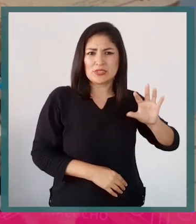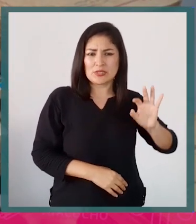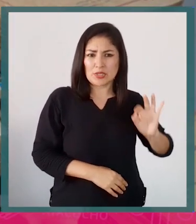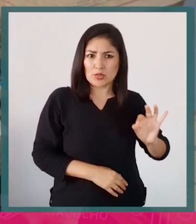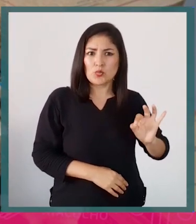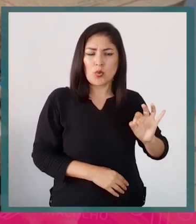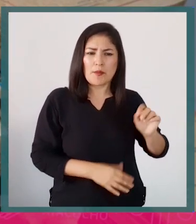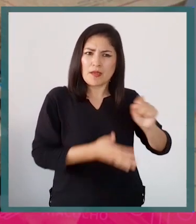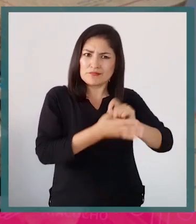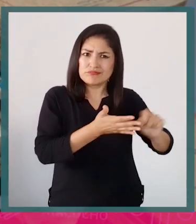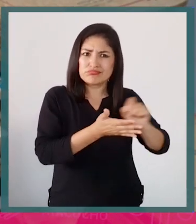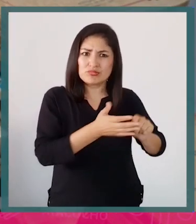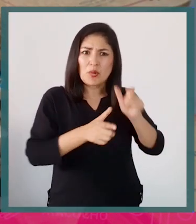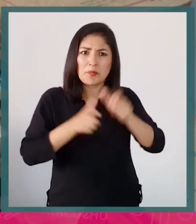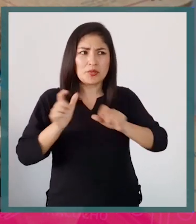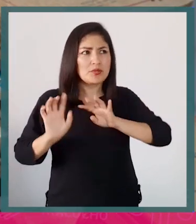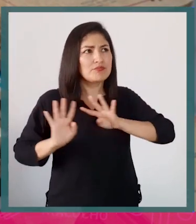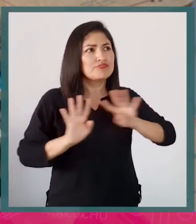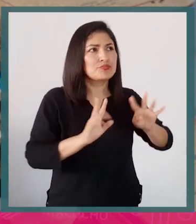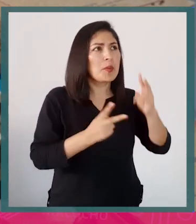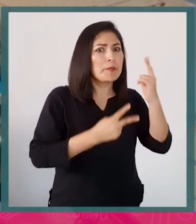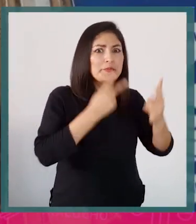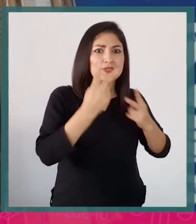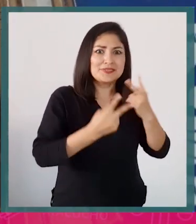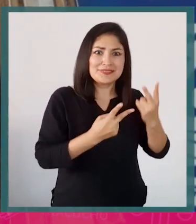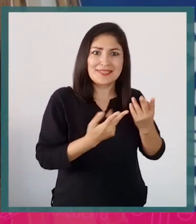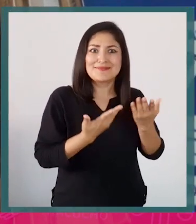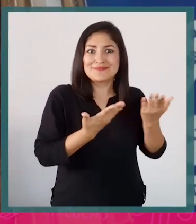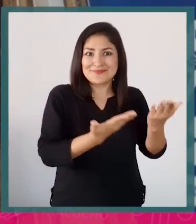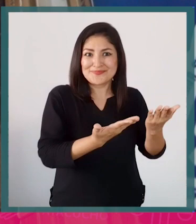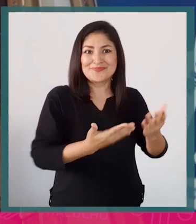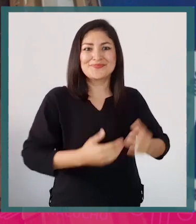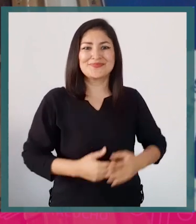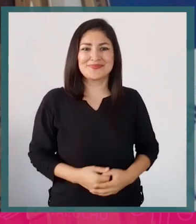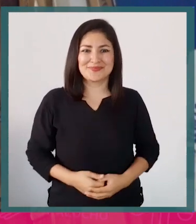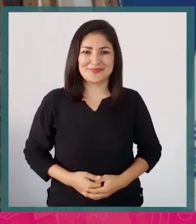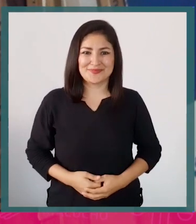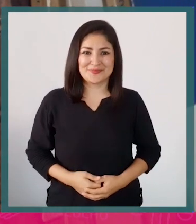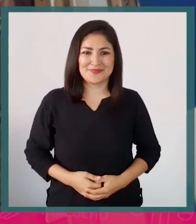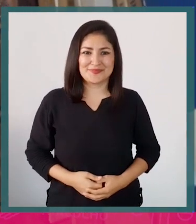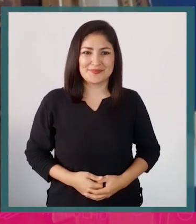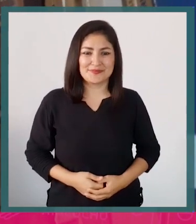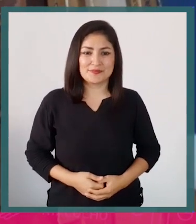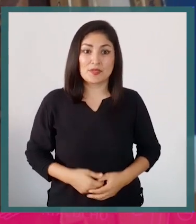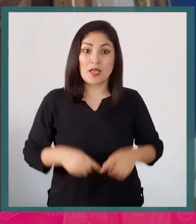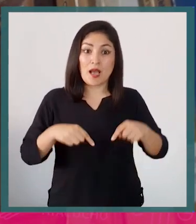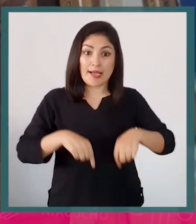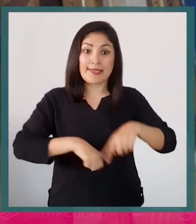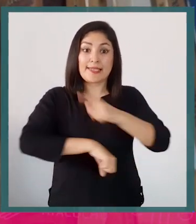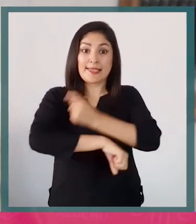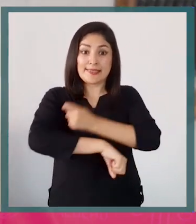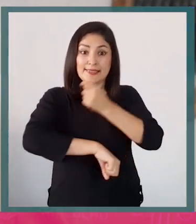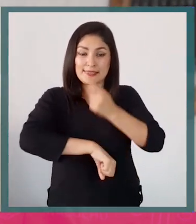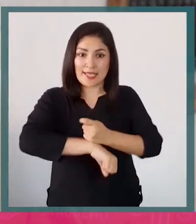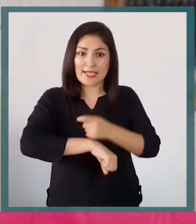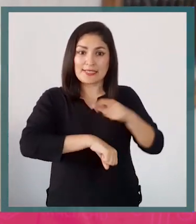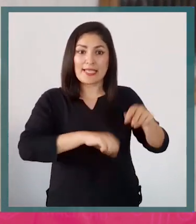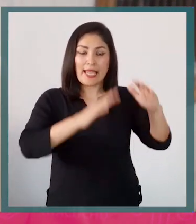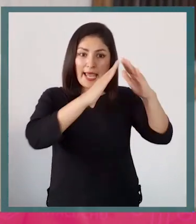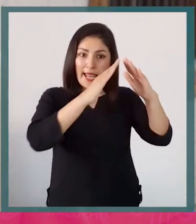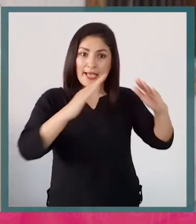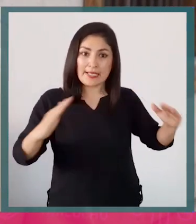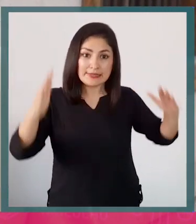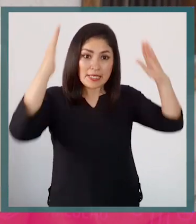Serán 1.339 piezas bibliográficas que serán dispuestas a todo el público con este reconocimiento. Estamos en